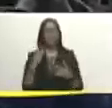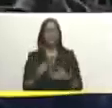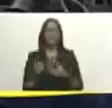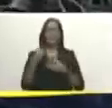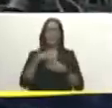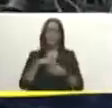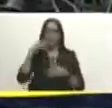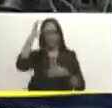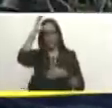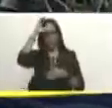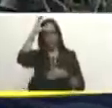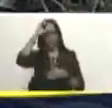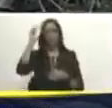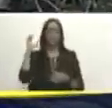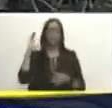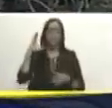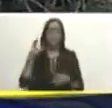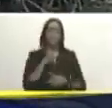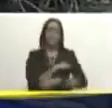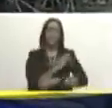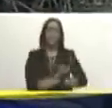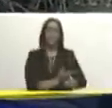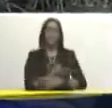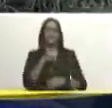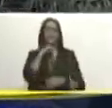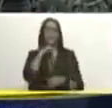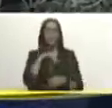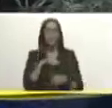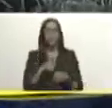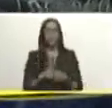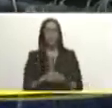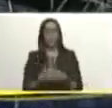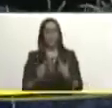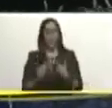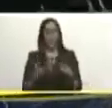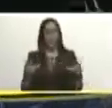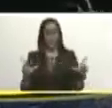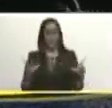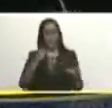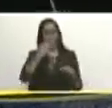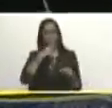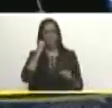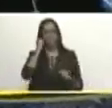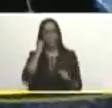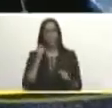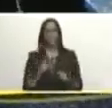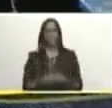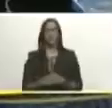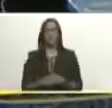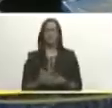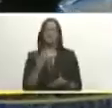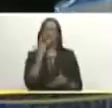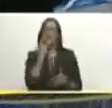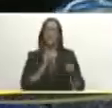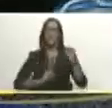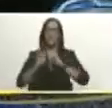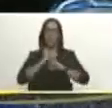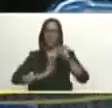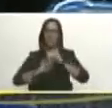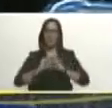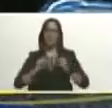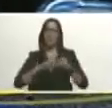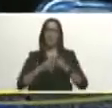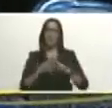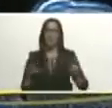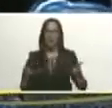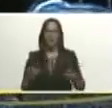la conciencia de la patria y la fuerza histórica de los libertadores y libertadoras. Son dignos defensores y defensoras de la paz,